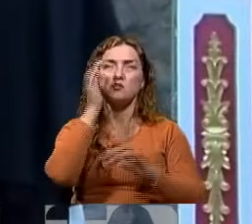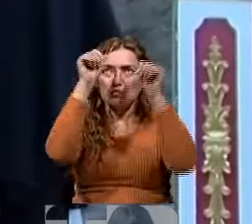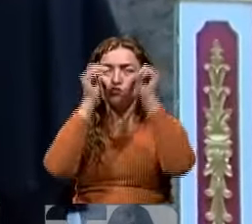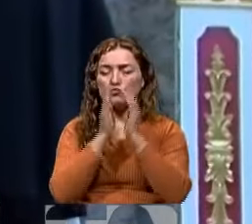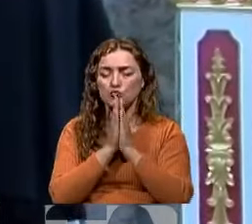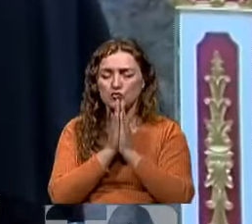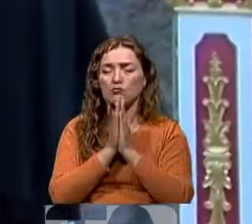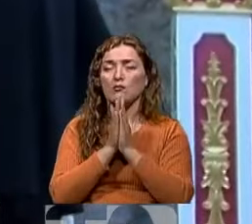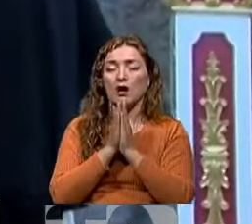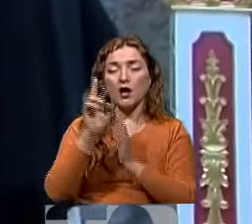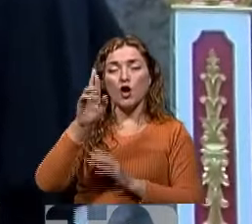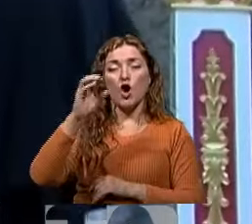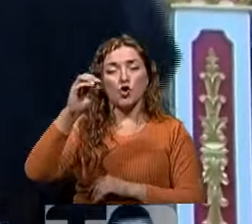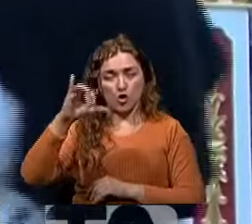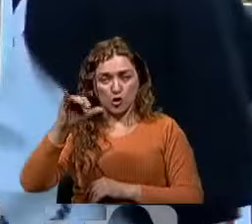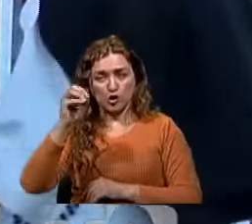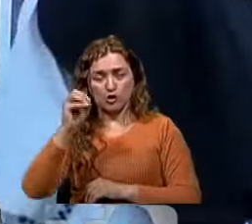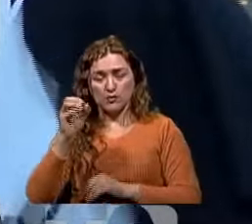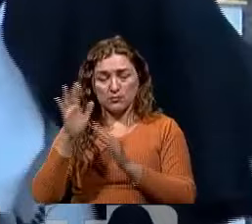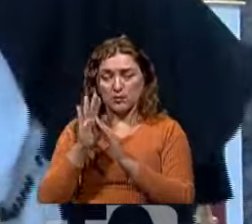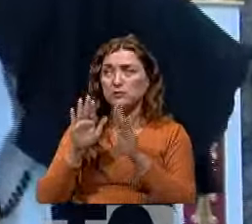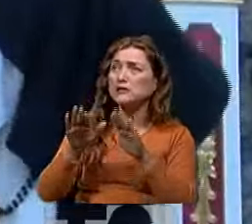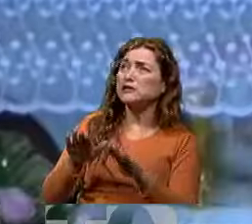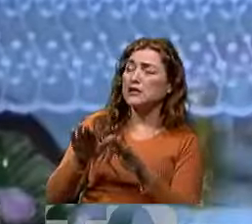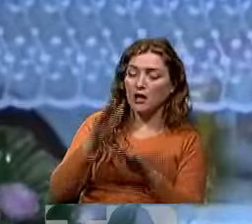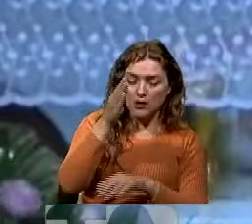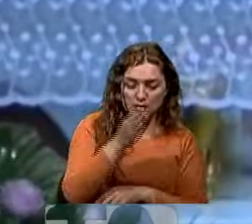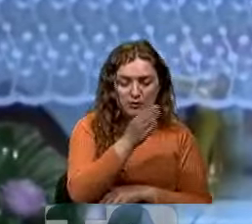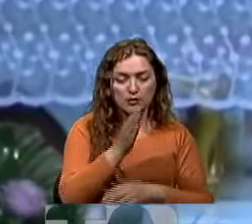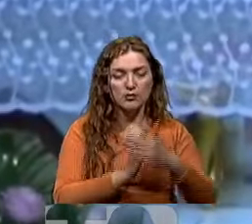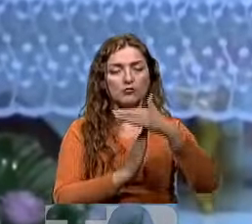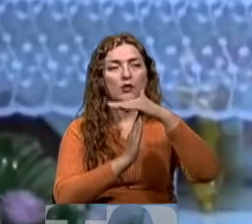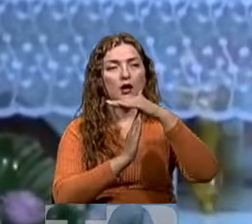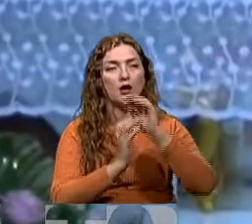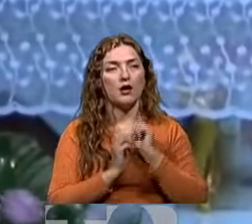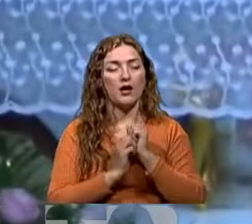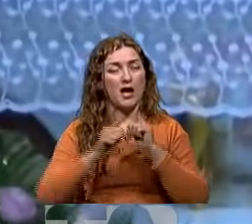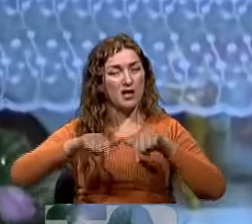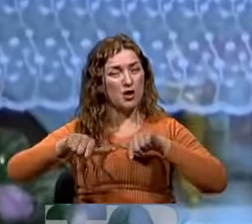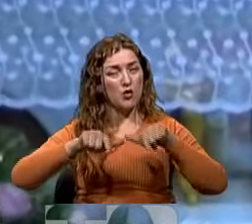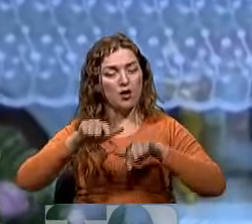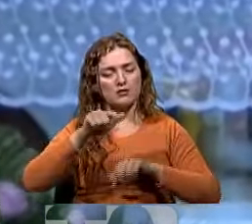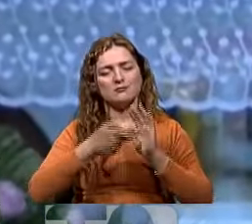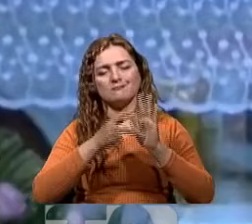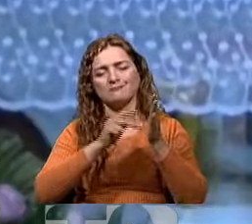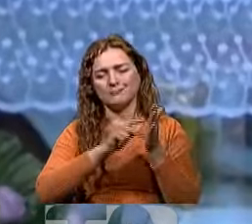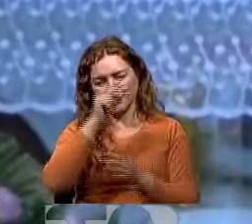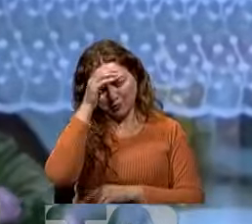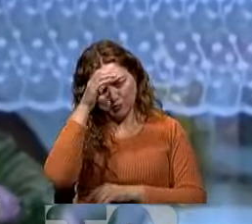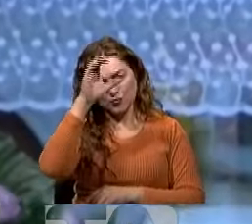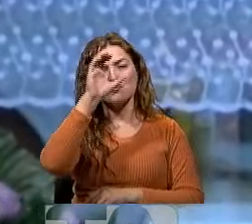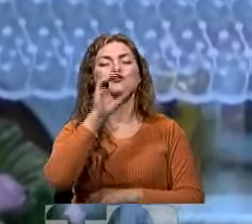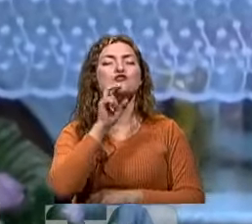puedan llevarse esa paz, esa bendición. Biblián es cultura, Biblián es turismo, Biblián